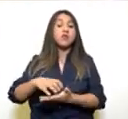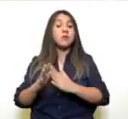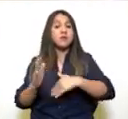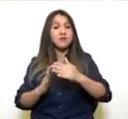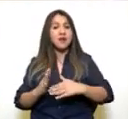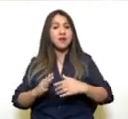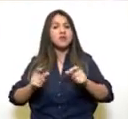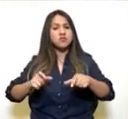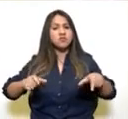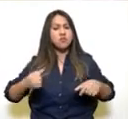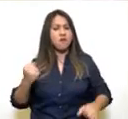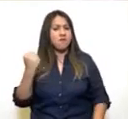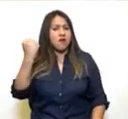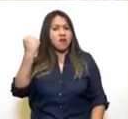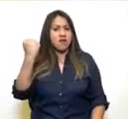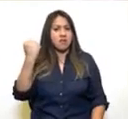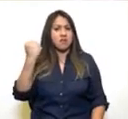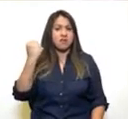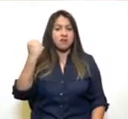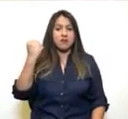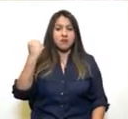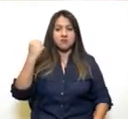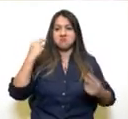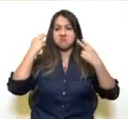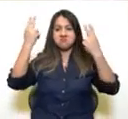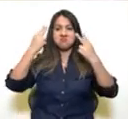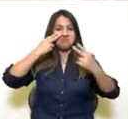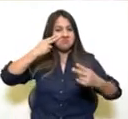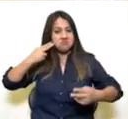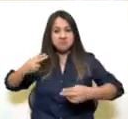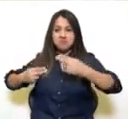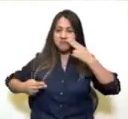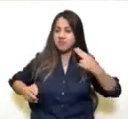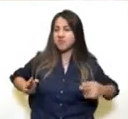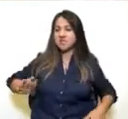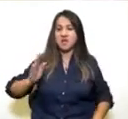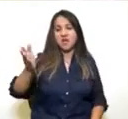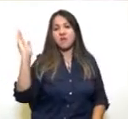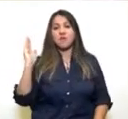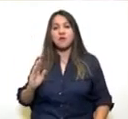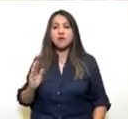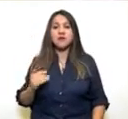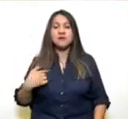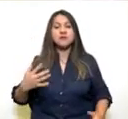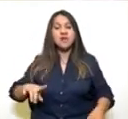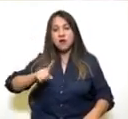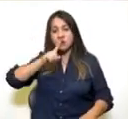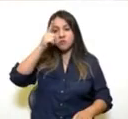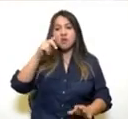valientes guerreros estamos acostumbrados a las adversidades